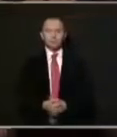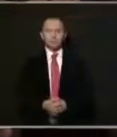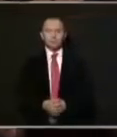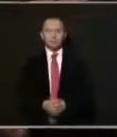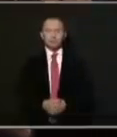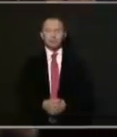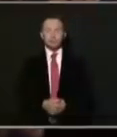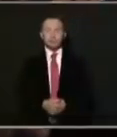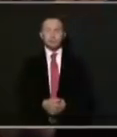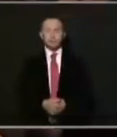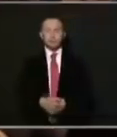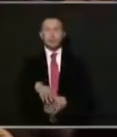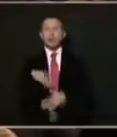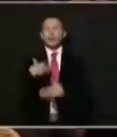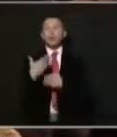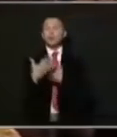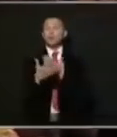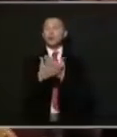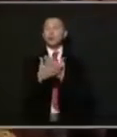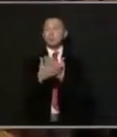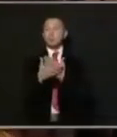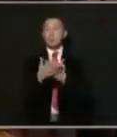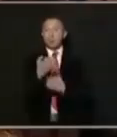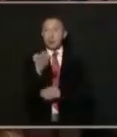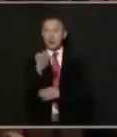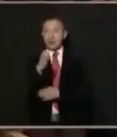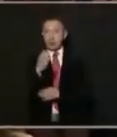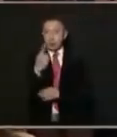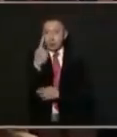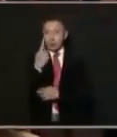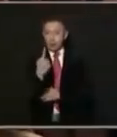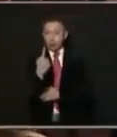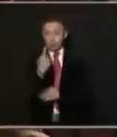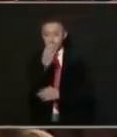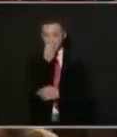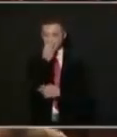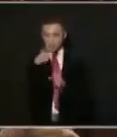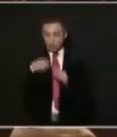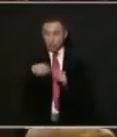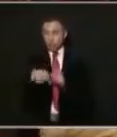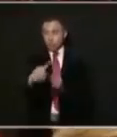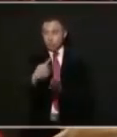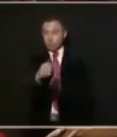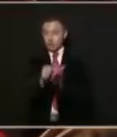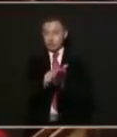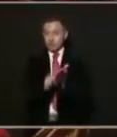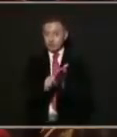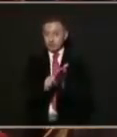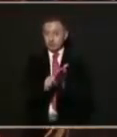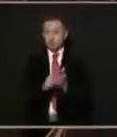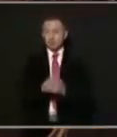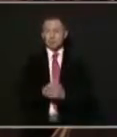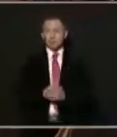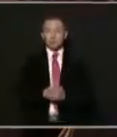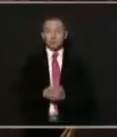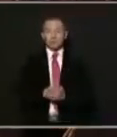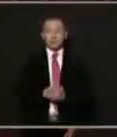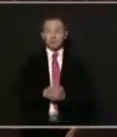Desde el 1 de enero, dentro de un mes, se creará la zona